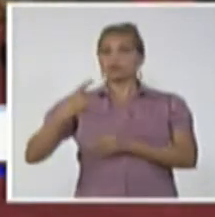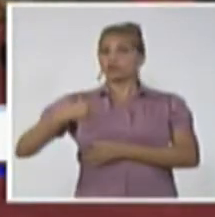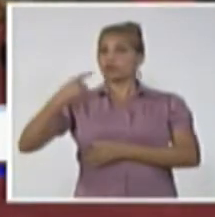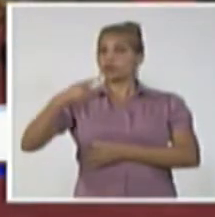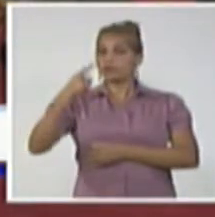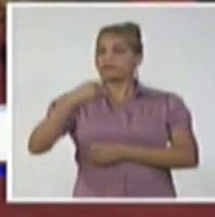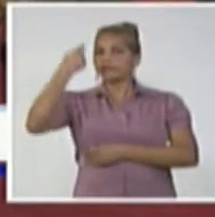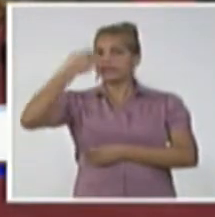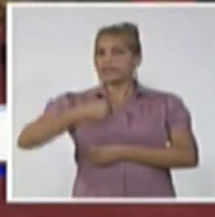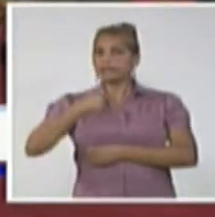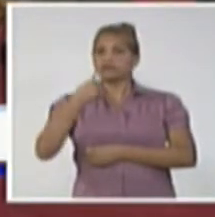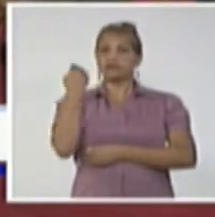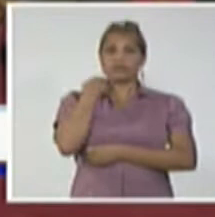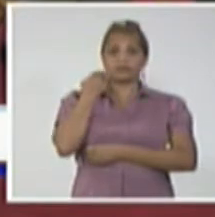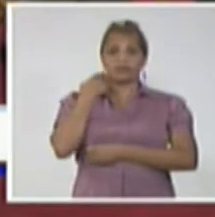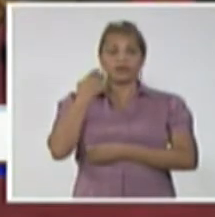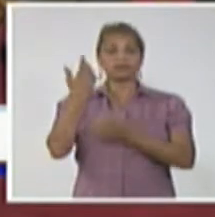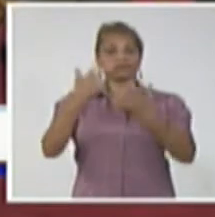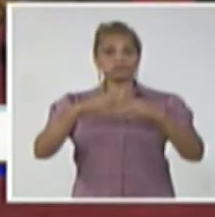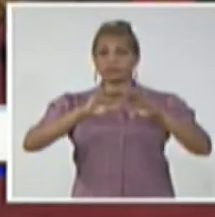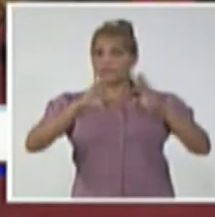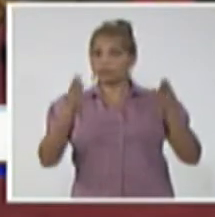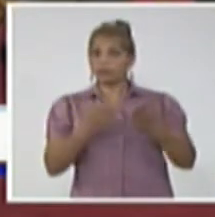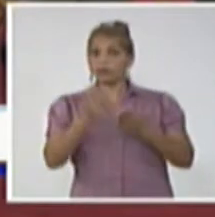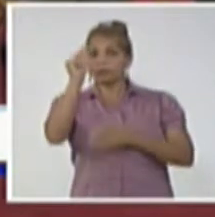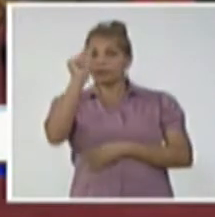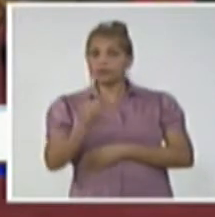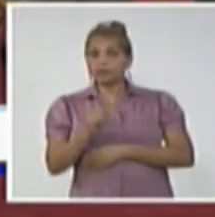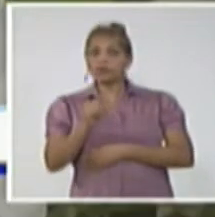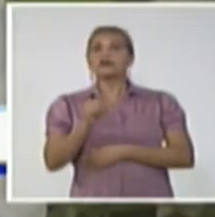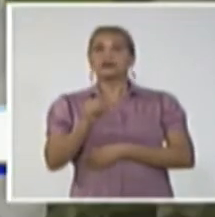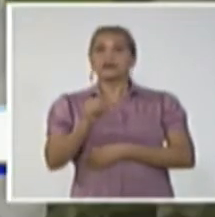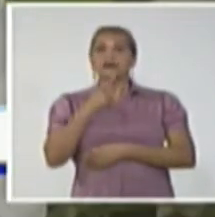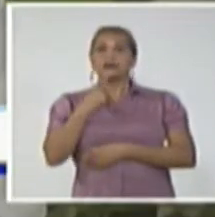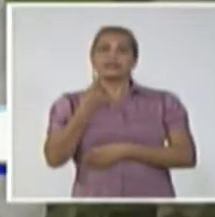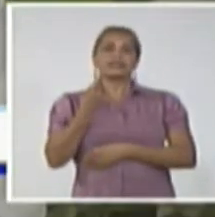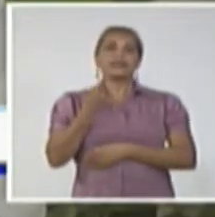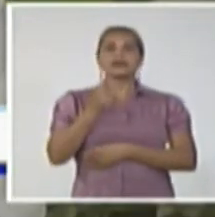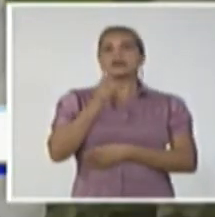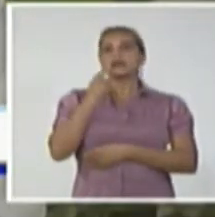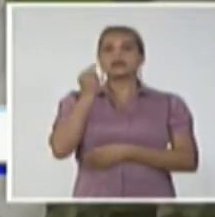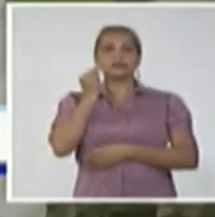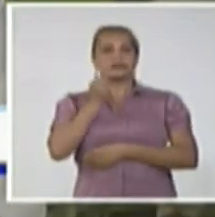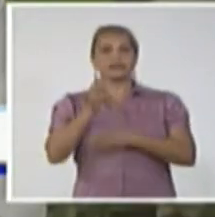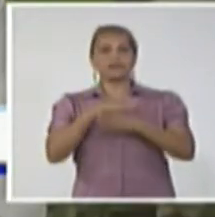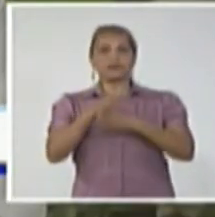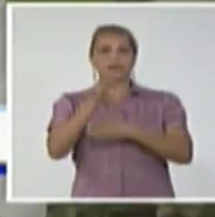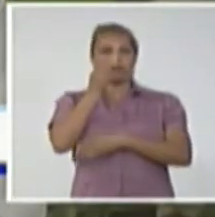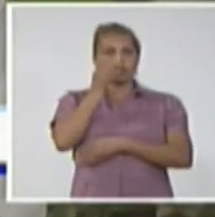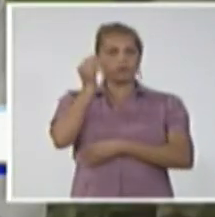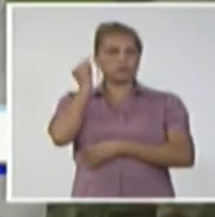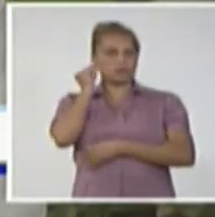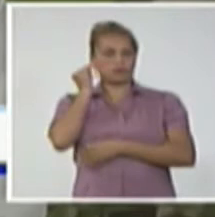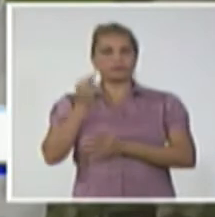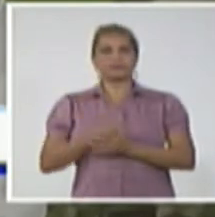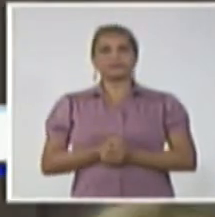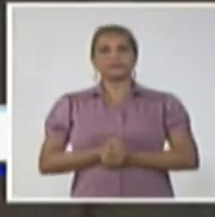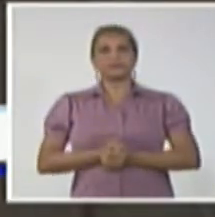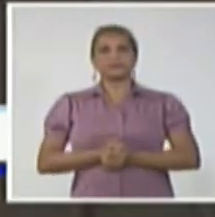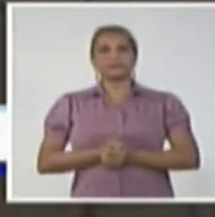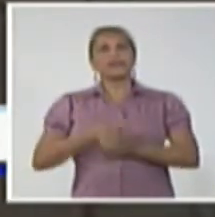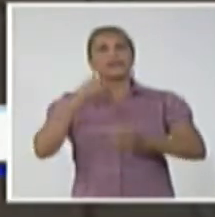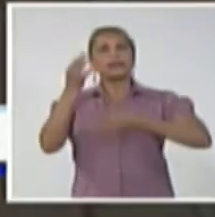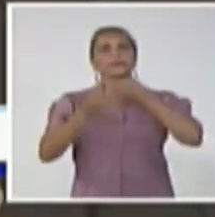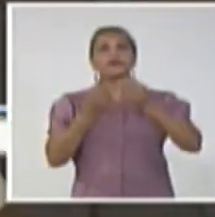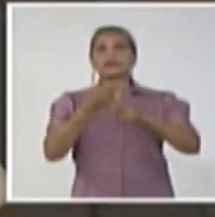derechos sexuales y reproductivos para las personas LGBTI. Así trascendió en las intervenciones de representantes